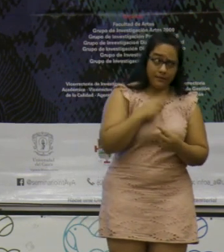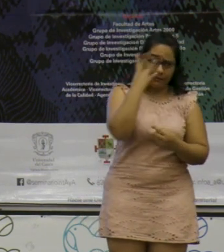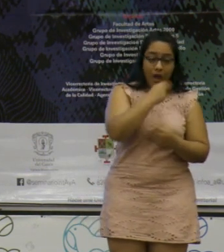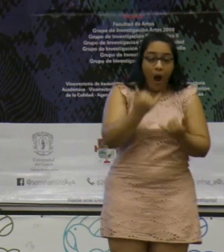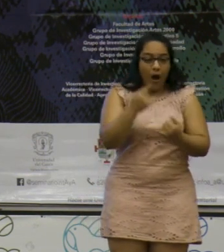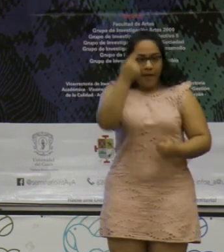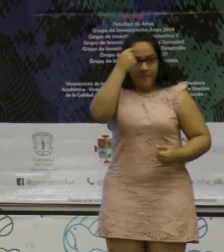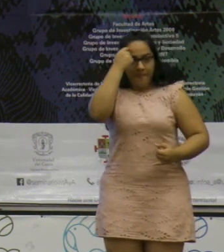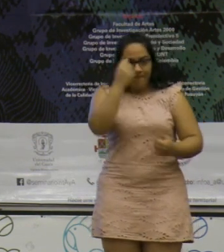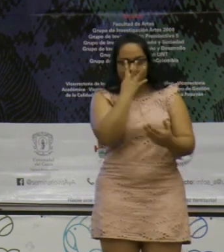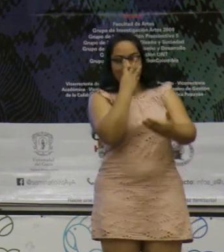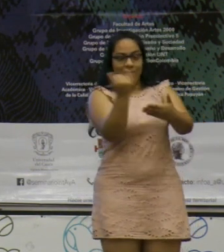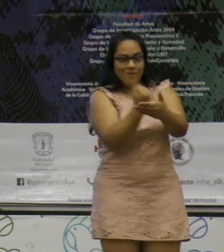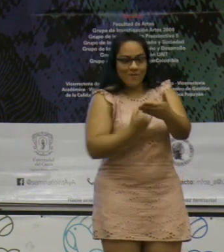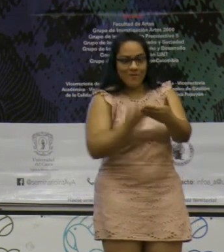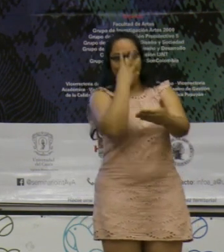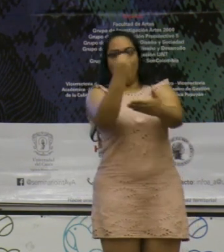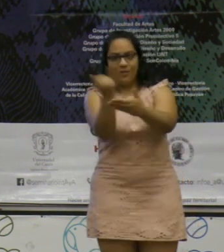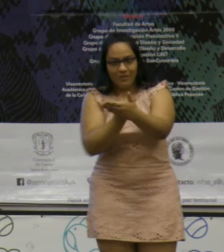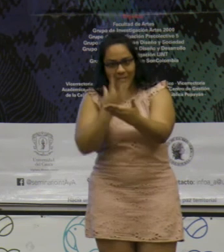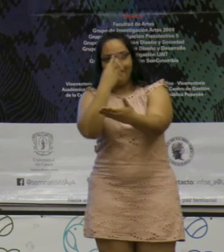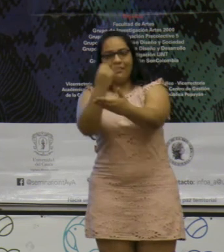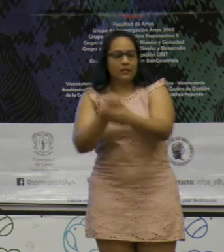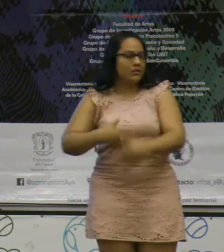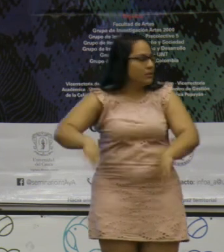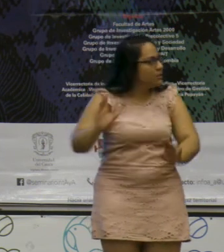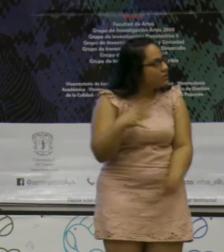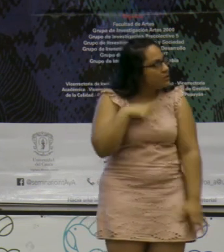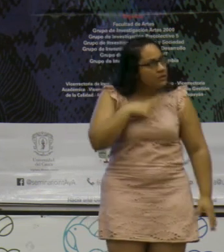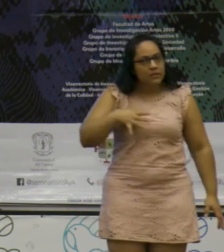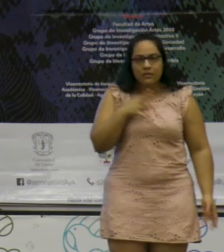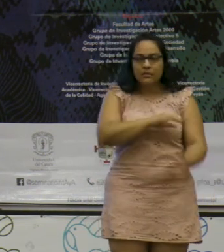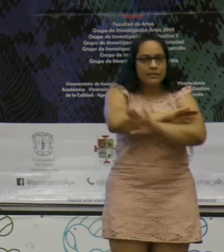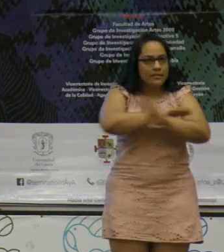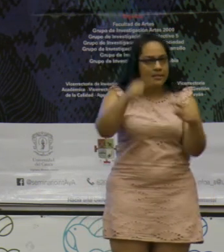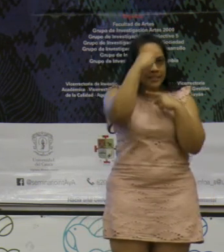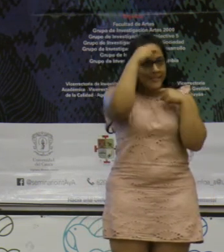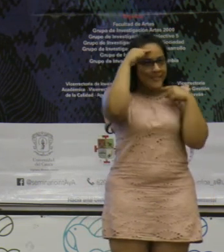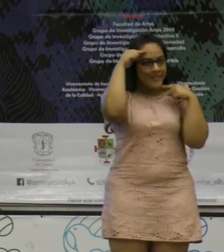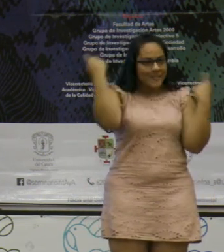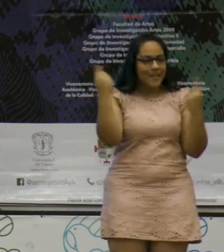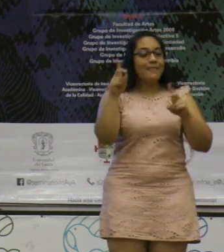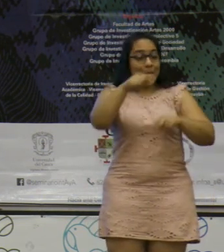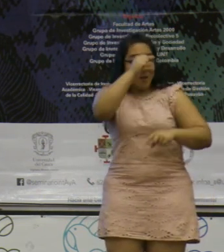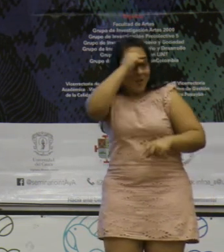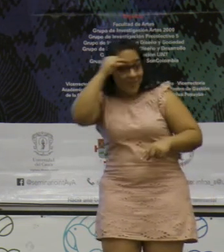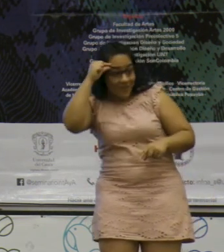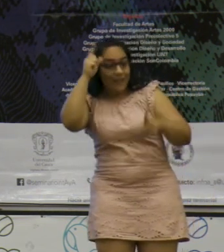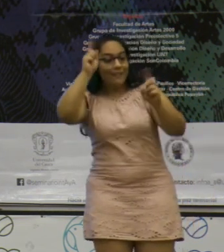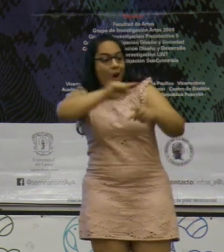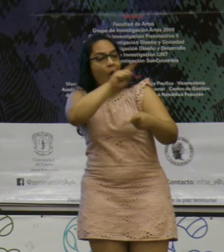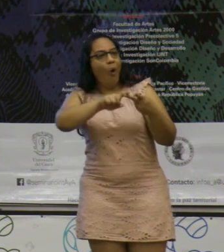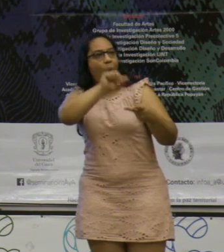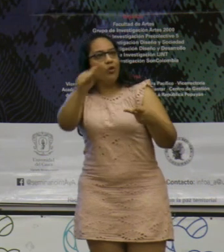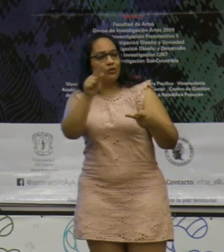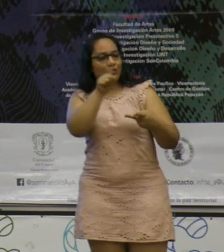tenemos ahora de los autorretratos, que yo creo que ya es una cosa fastidiosísima, de los retratos de Frida Kahlo o